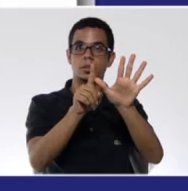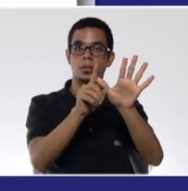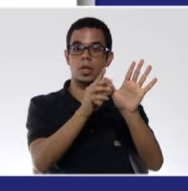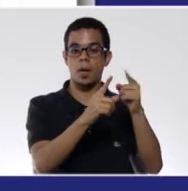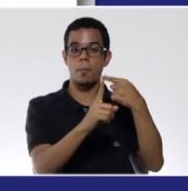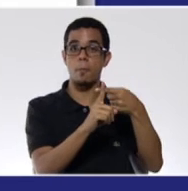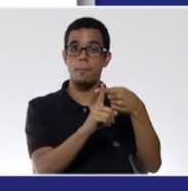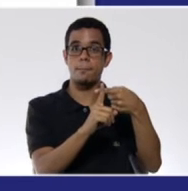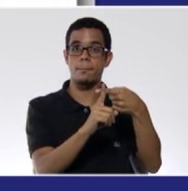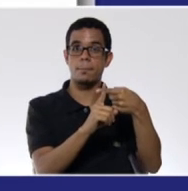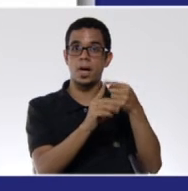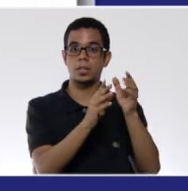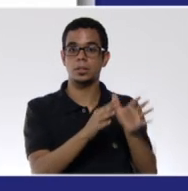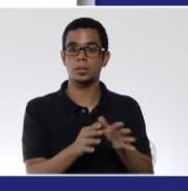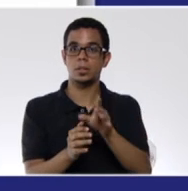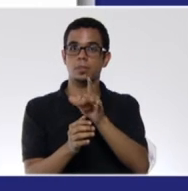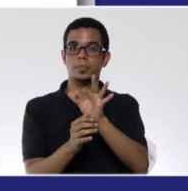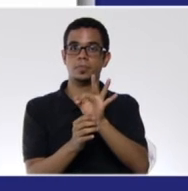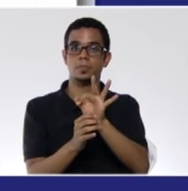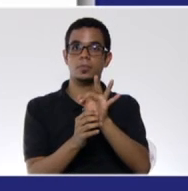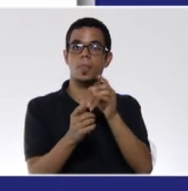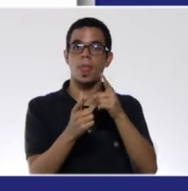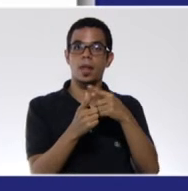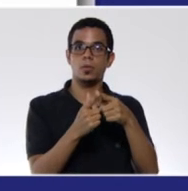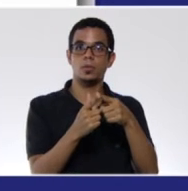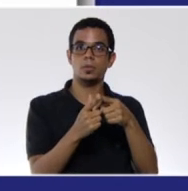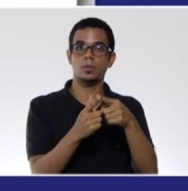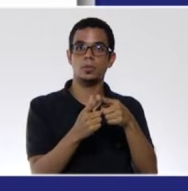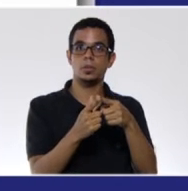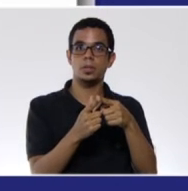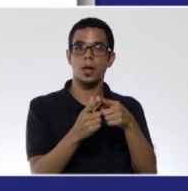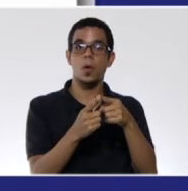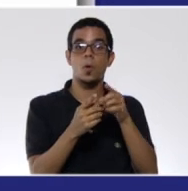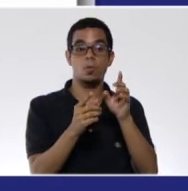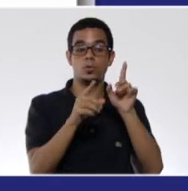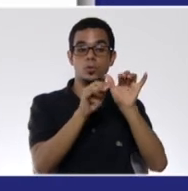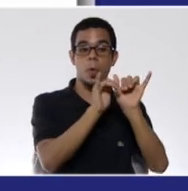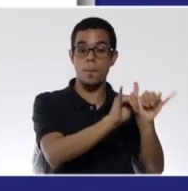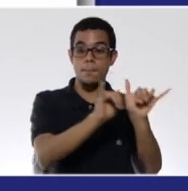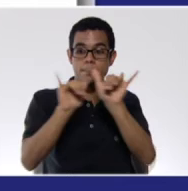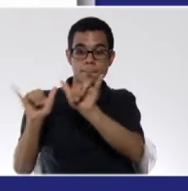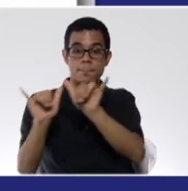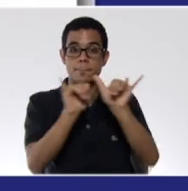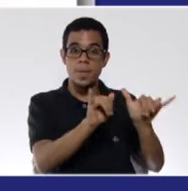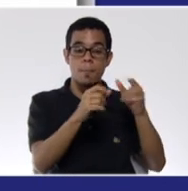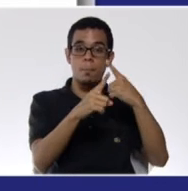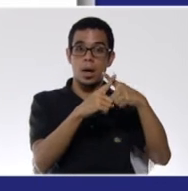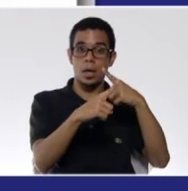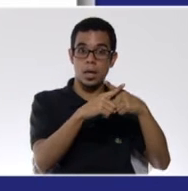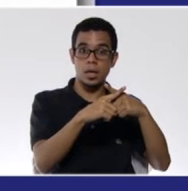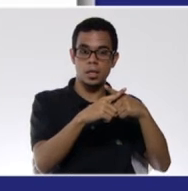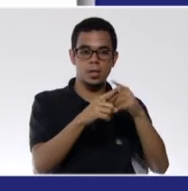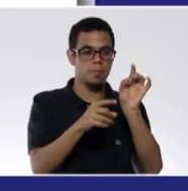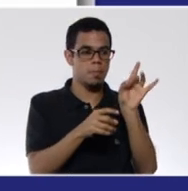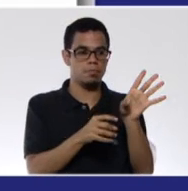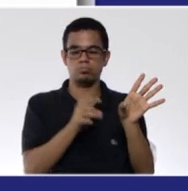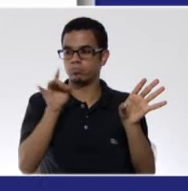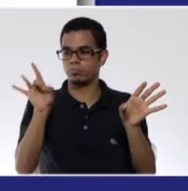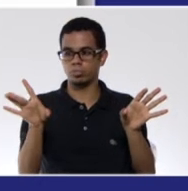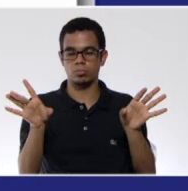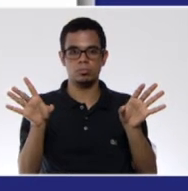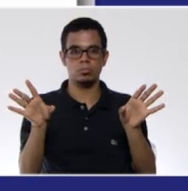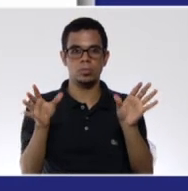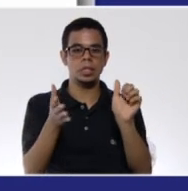36, es decir, tienen signos opuestos por lo que se cancelan. En la práctica se tachan